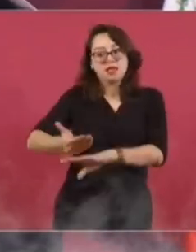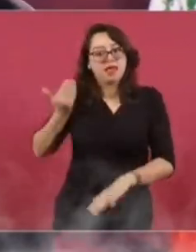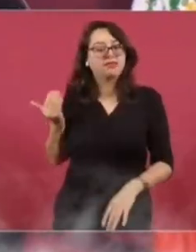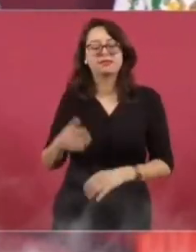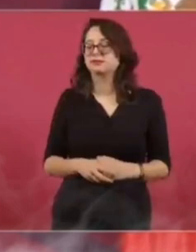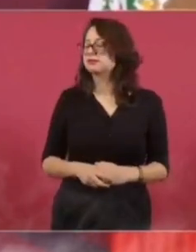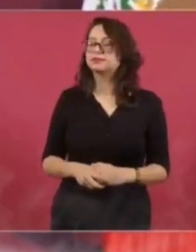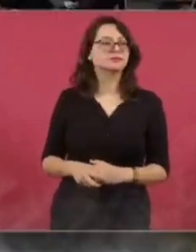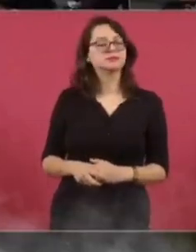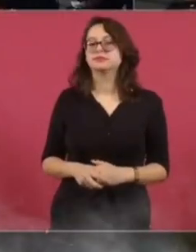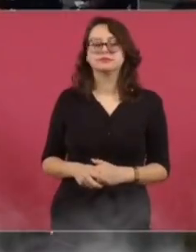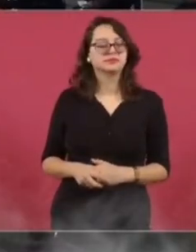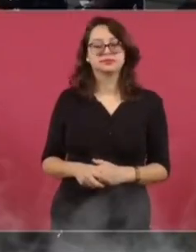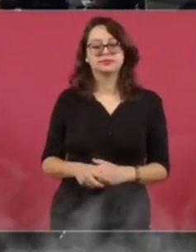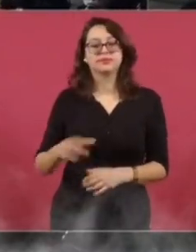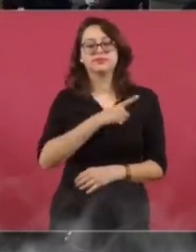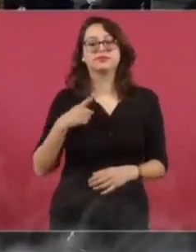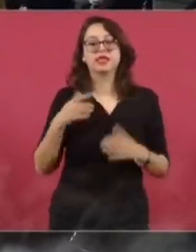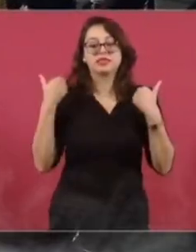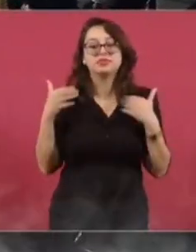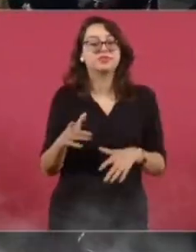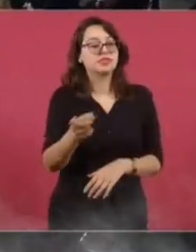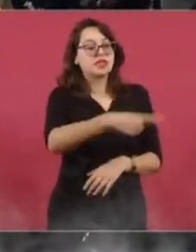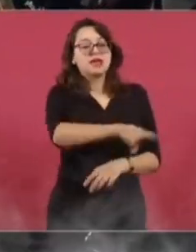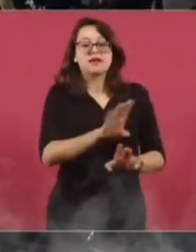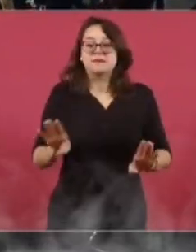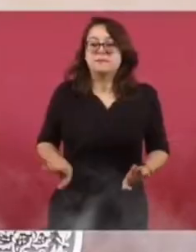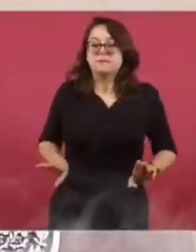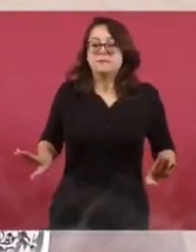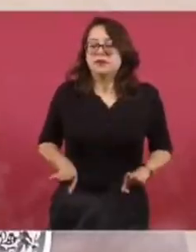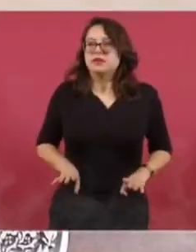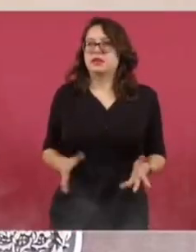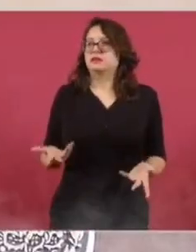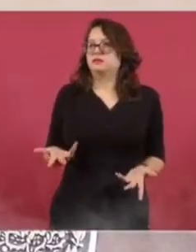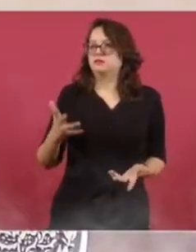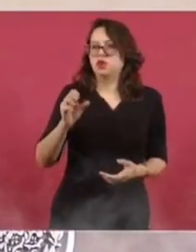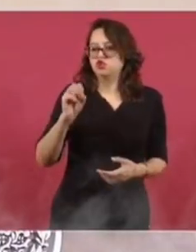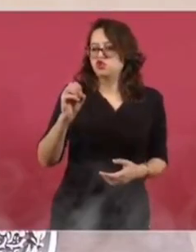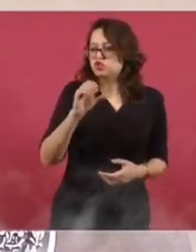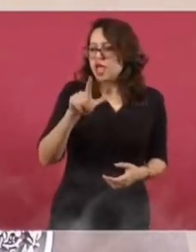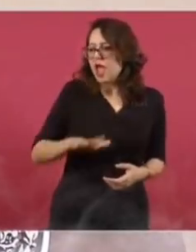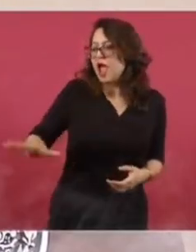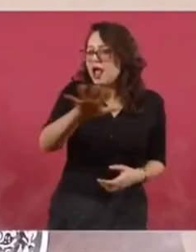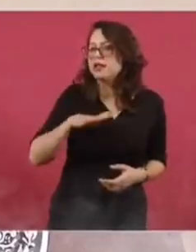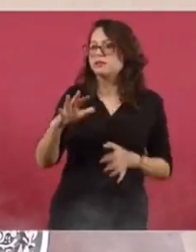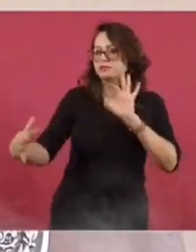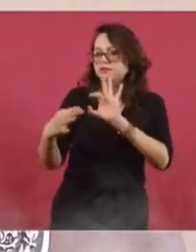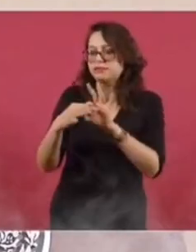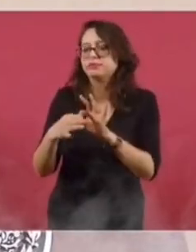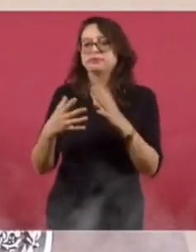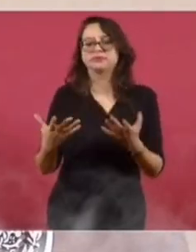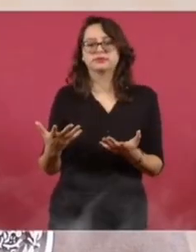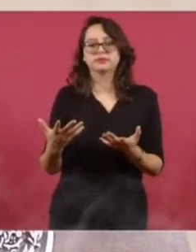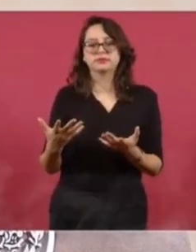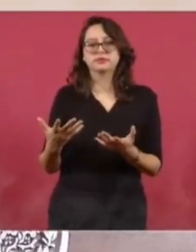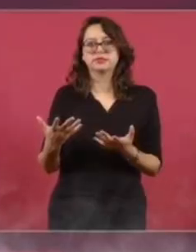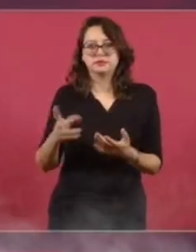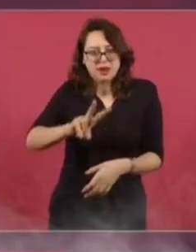fuesen sensibles, si tuviesen una dimensión cívica, social,